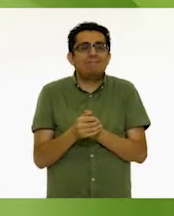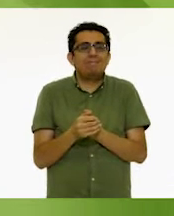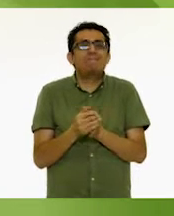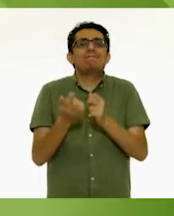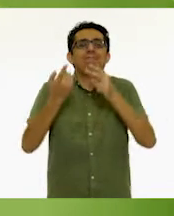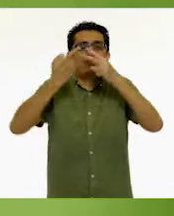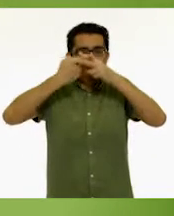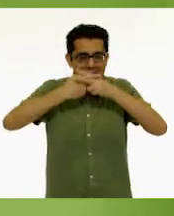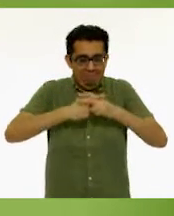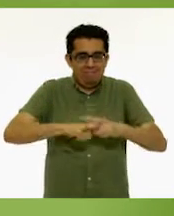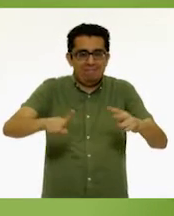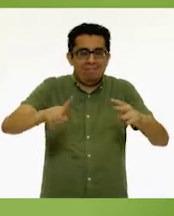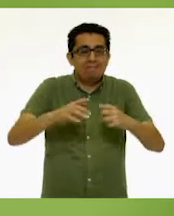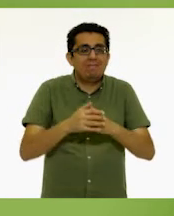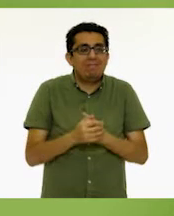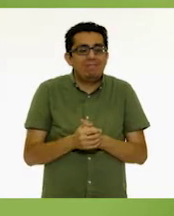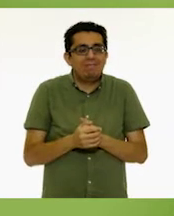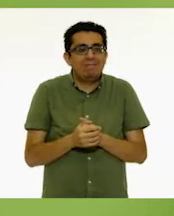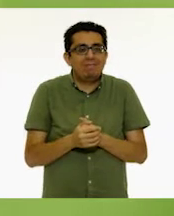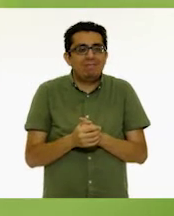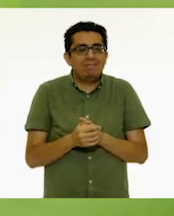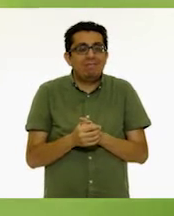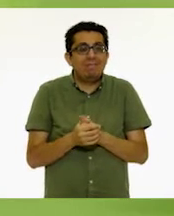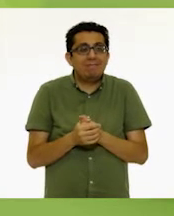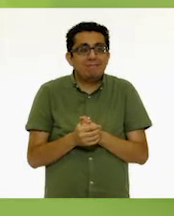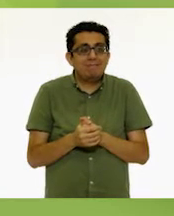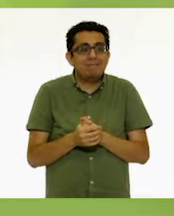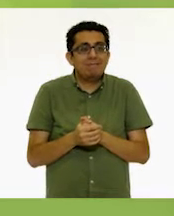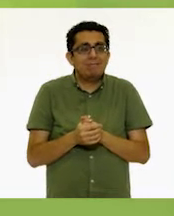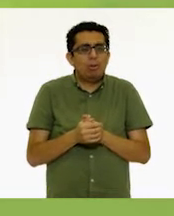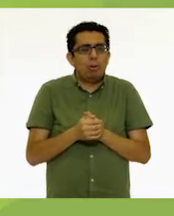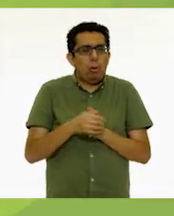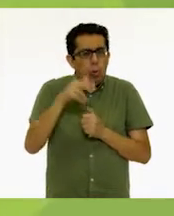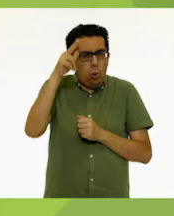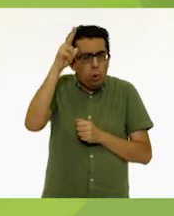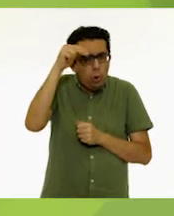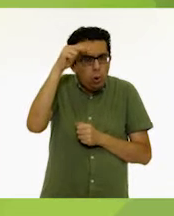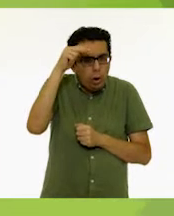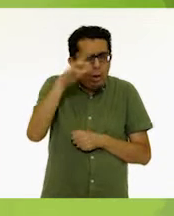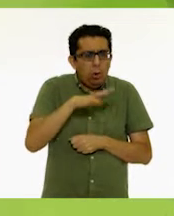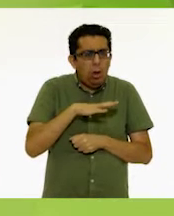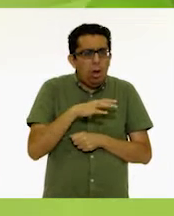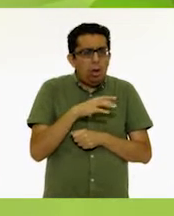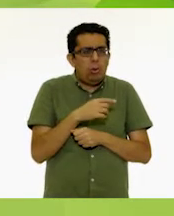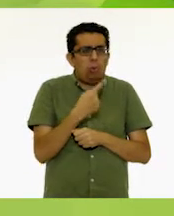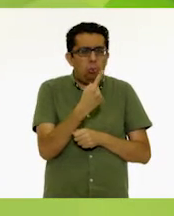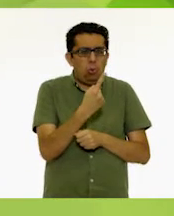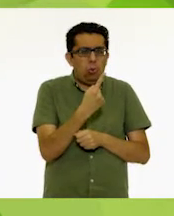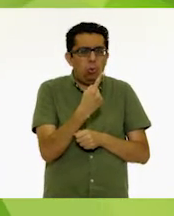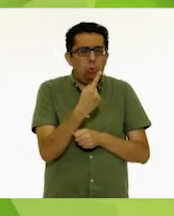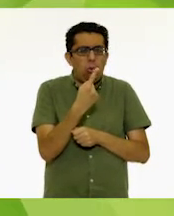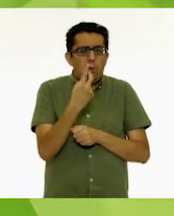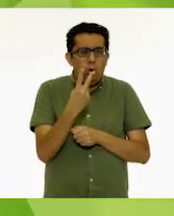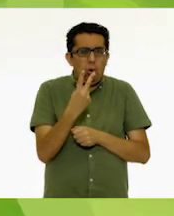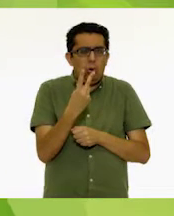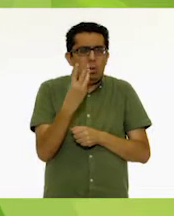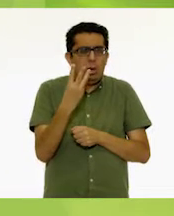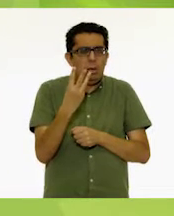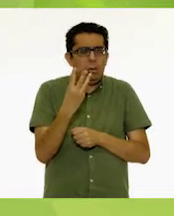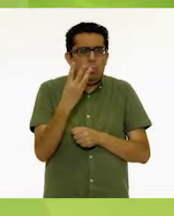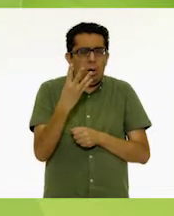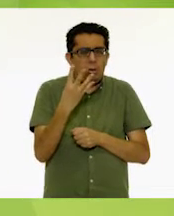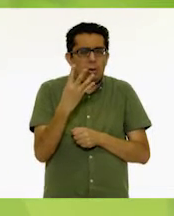Vamos a empezar. El conejo tiene 1, 2, 3,